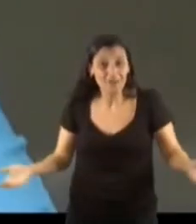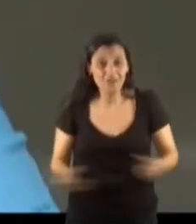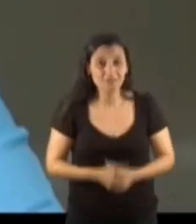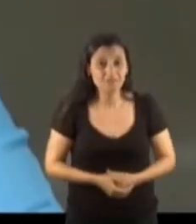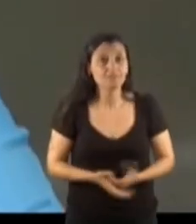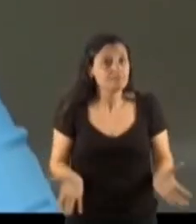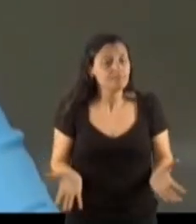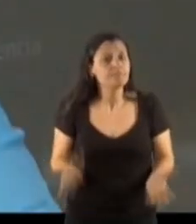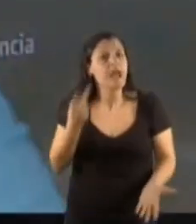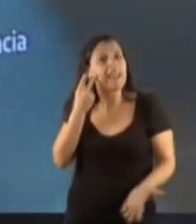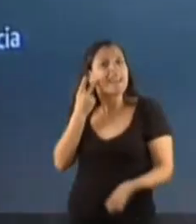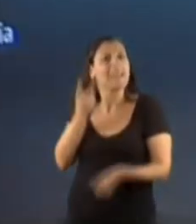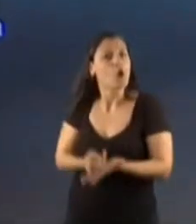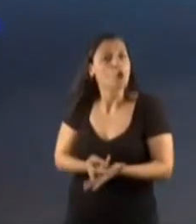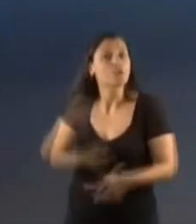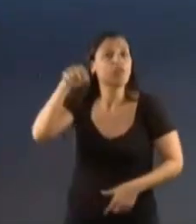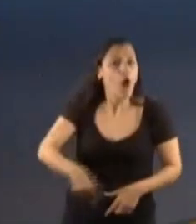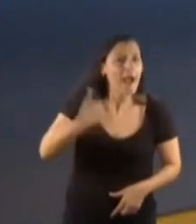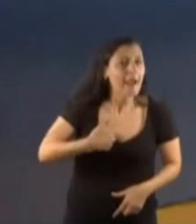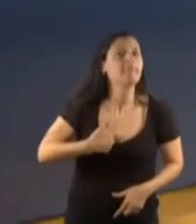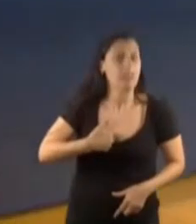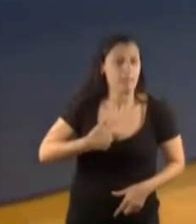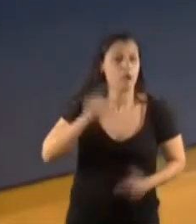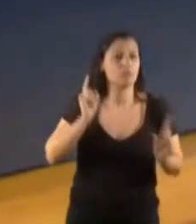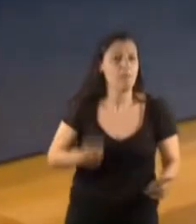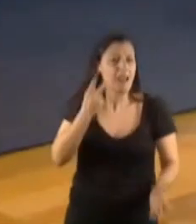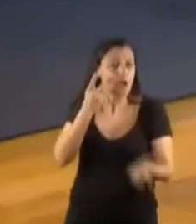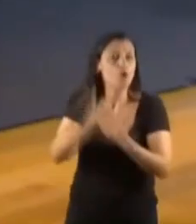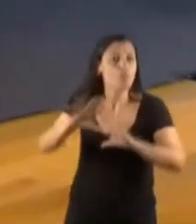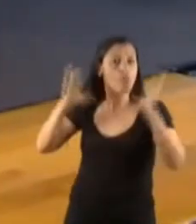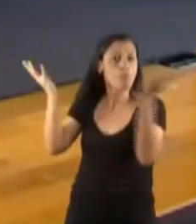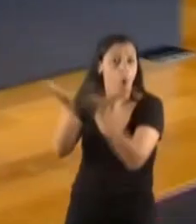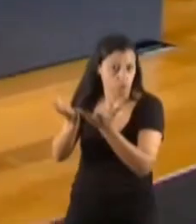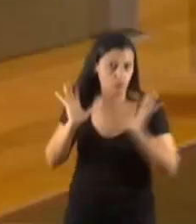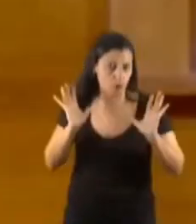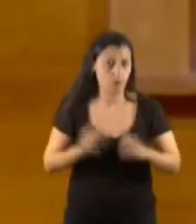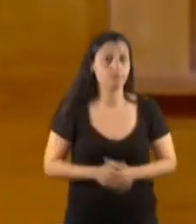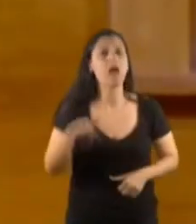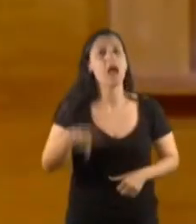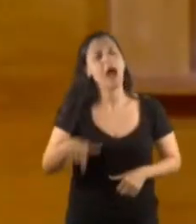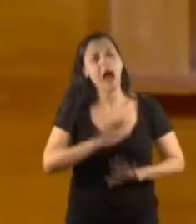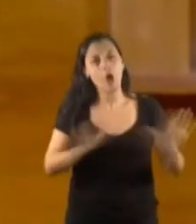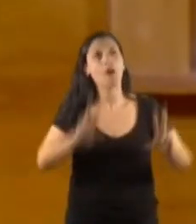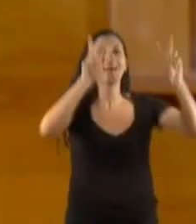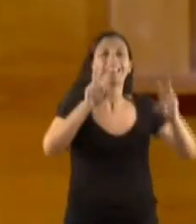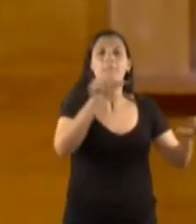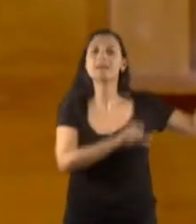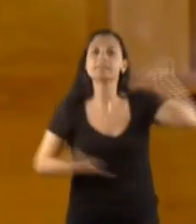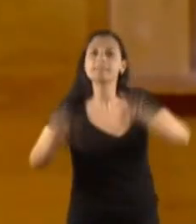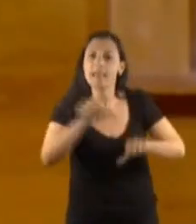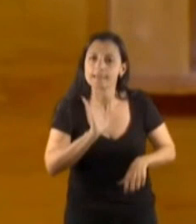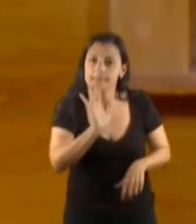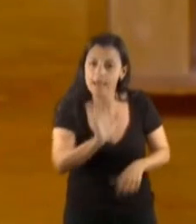reconocidos aquí en todo el mundo ahora finalmente la ciencia